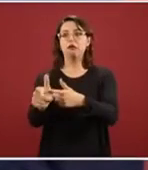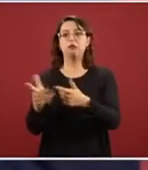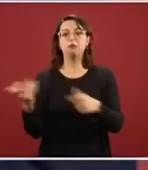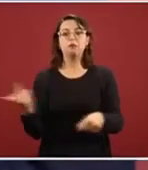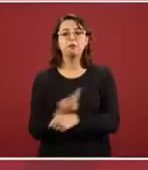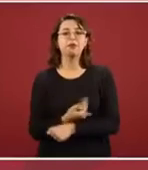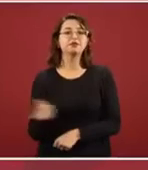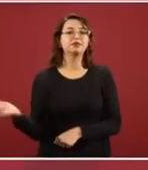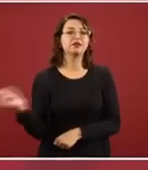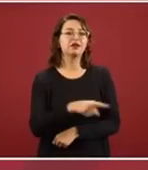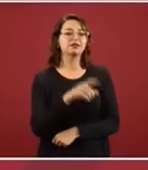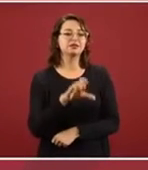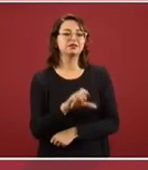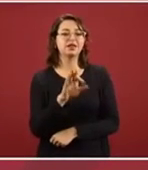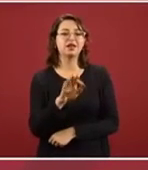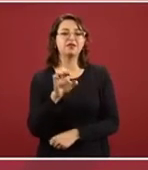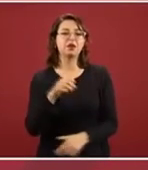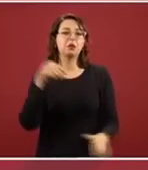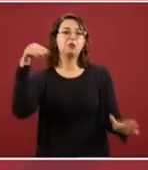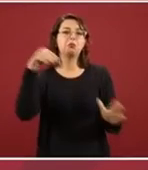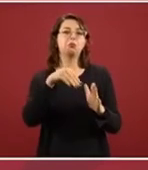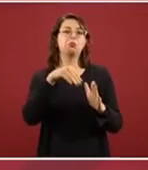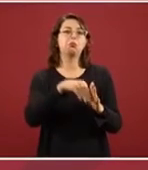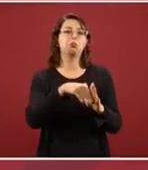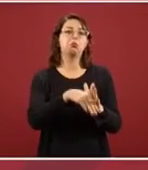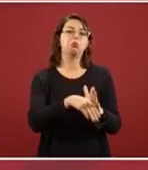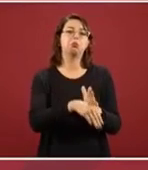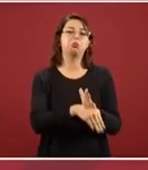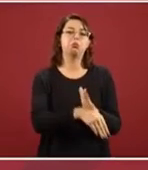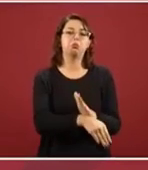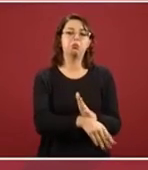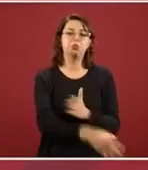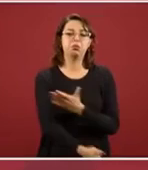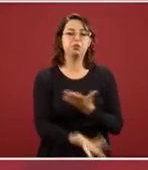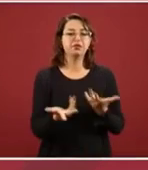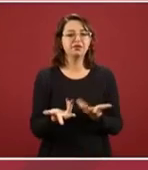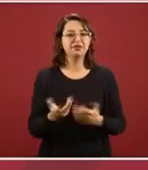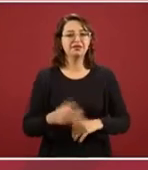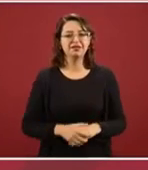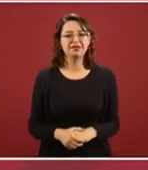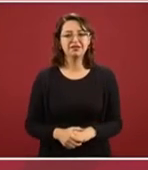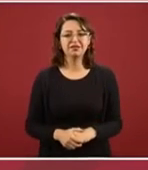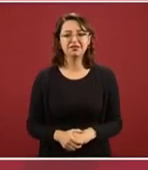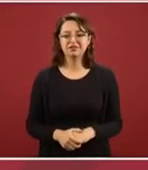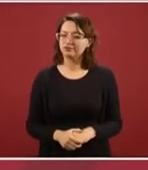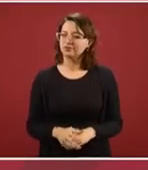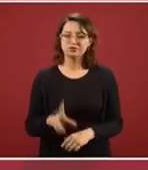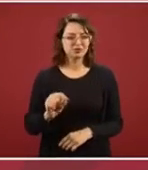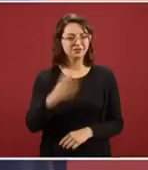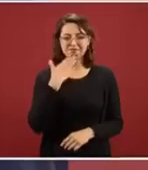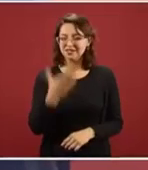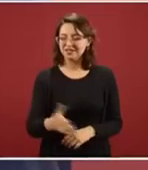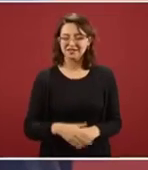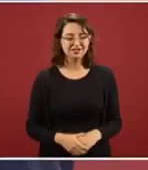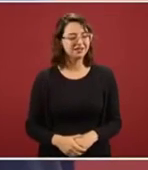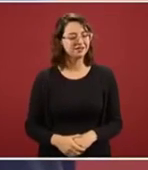va a quedar en desventaja la Comisión Federal de Electricidad y no conviene.